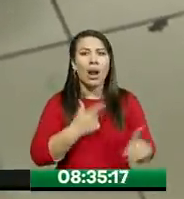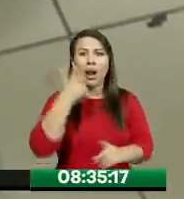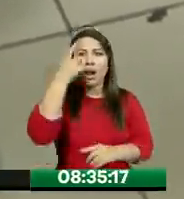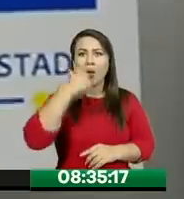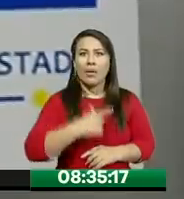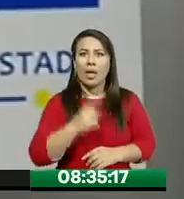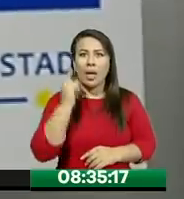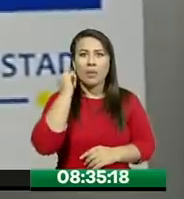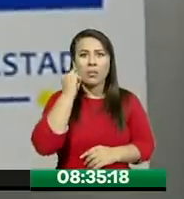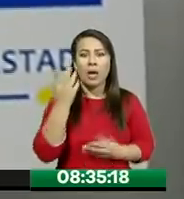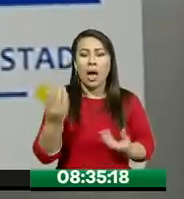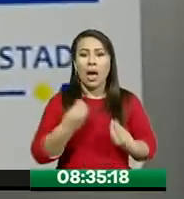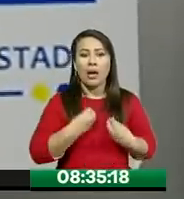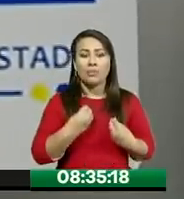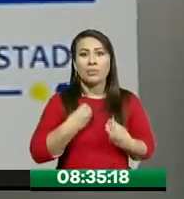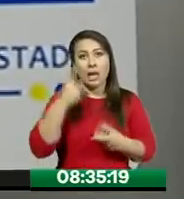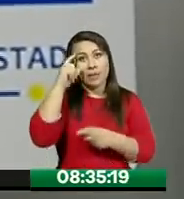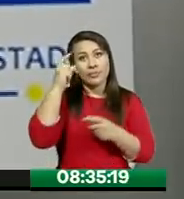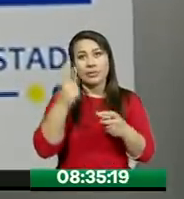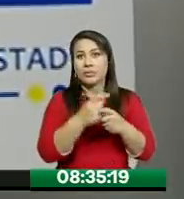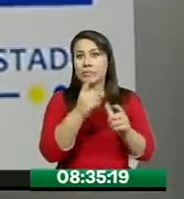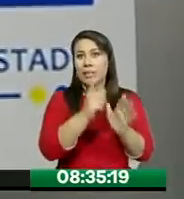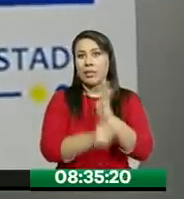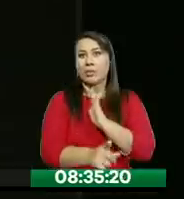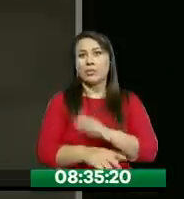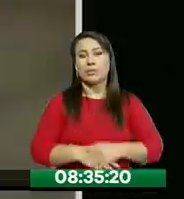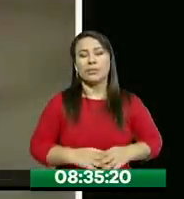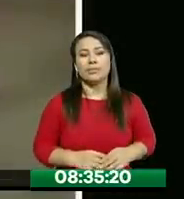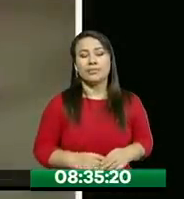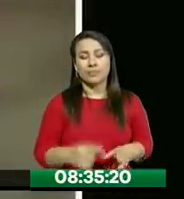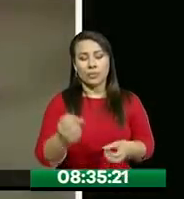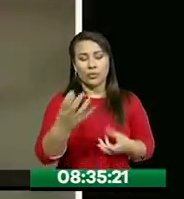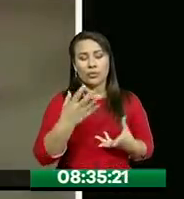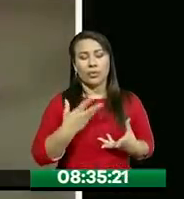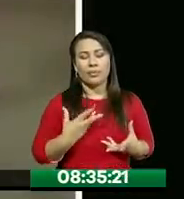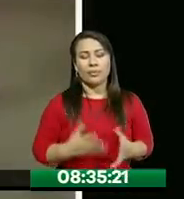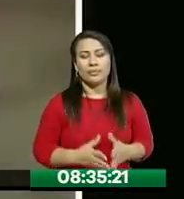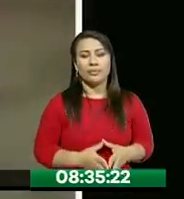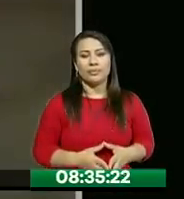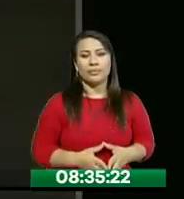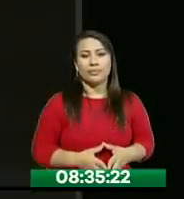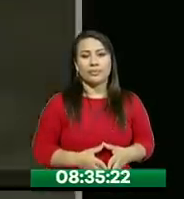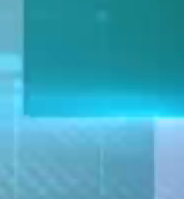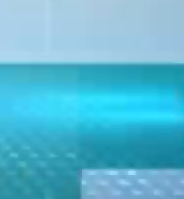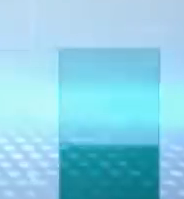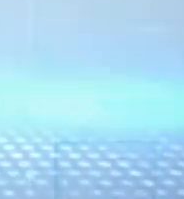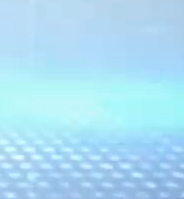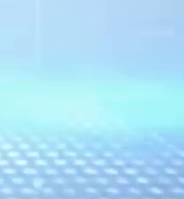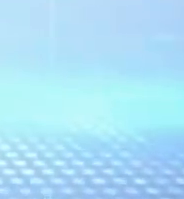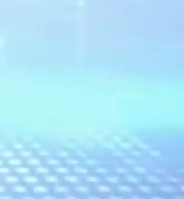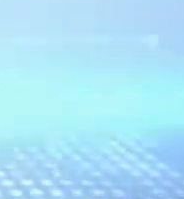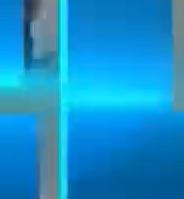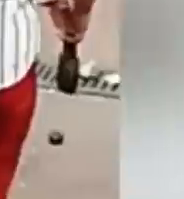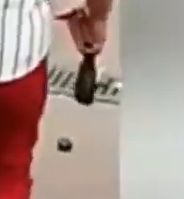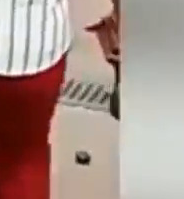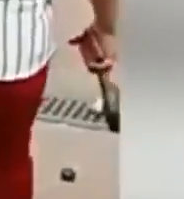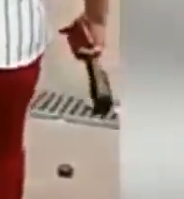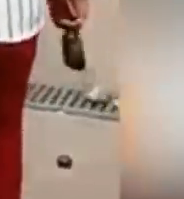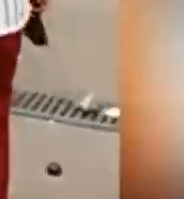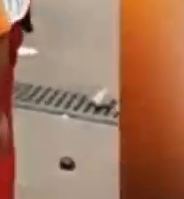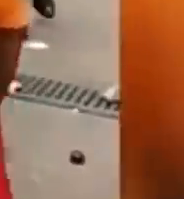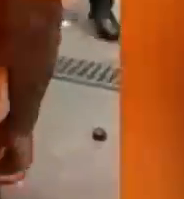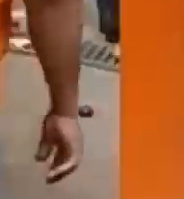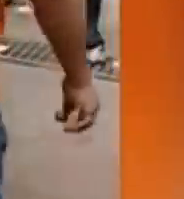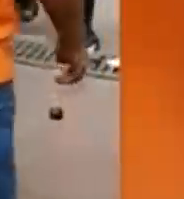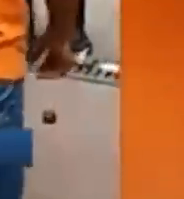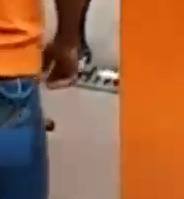ejemplo, los neumáticos también se les revisan, lo de la placa es importante, hay algunos que circulan con placas de color blanco, no la